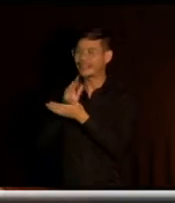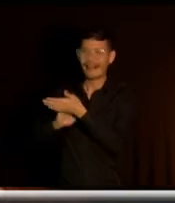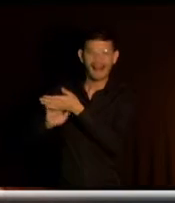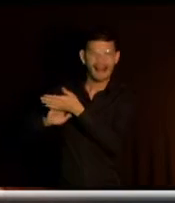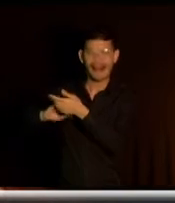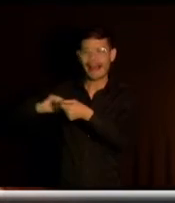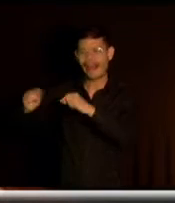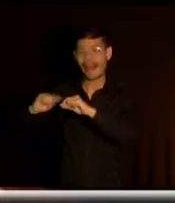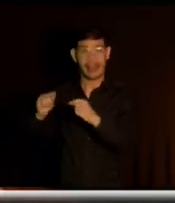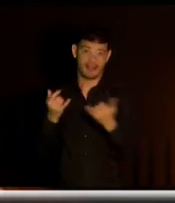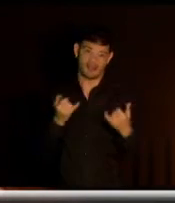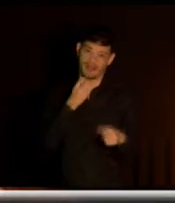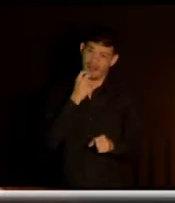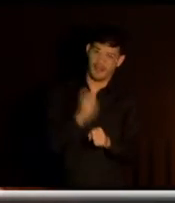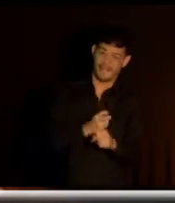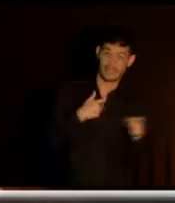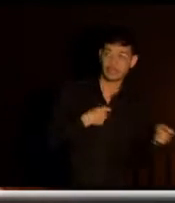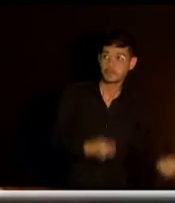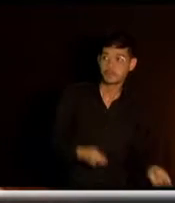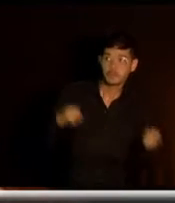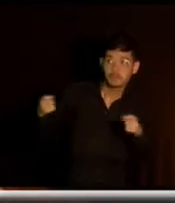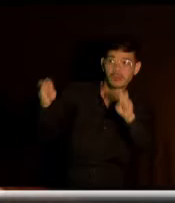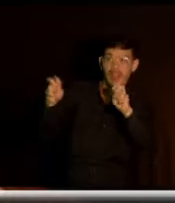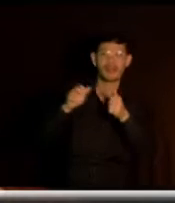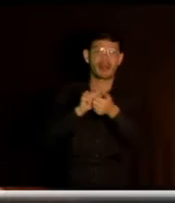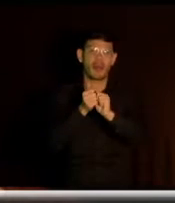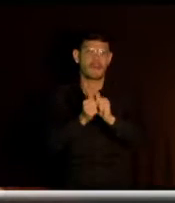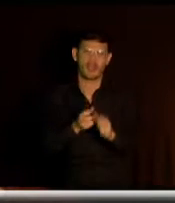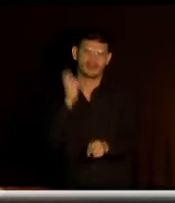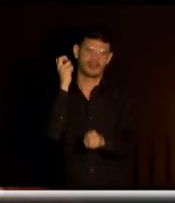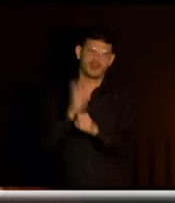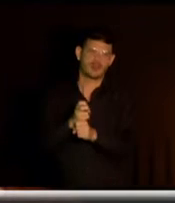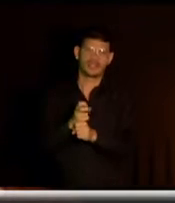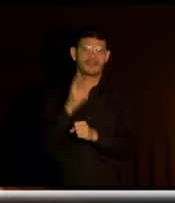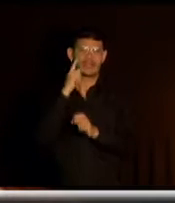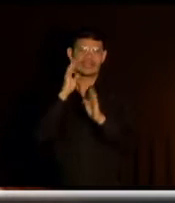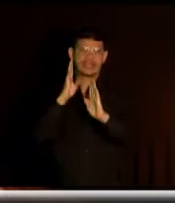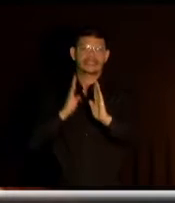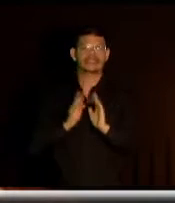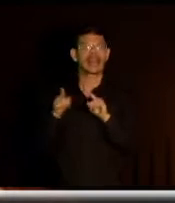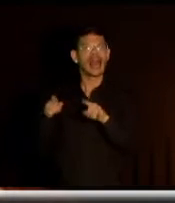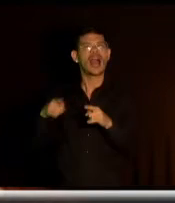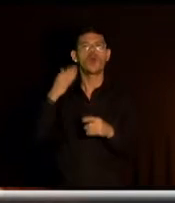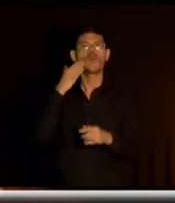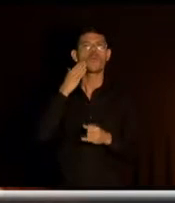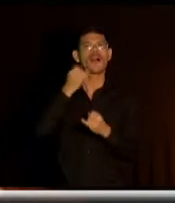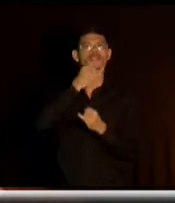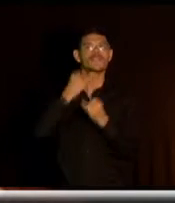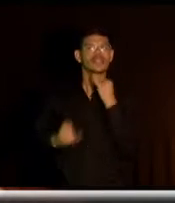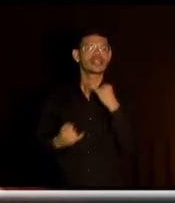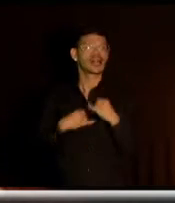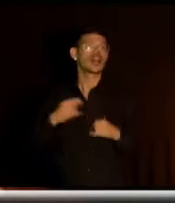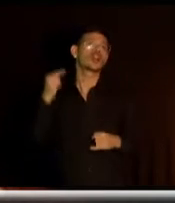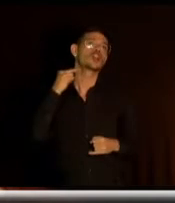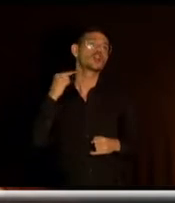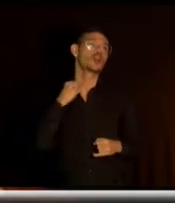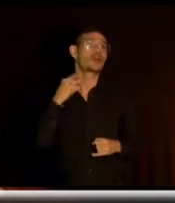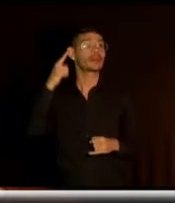atención. Eso va hasta finales de noviembre. Tenemos la intención